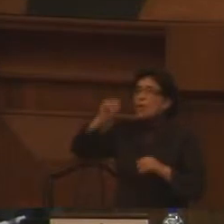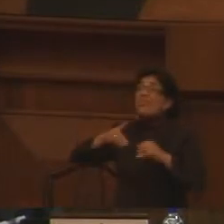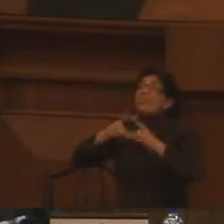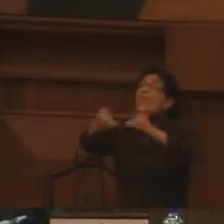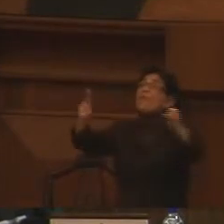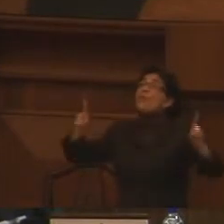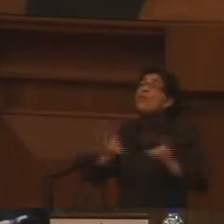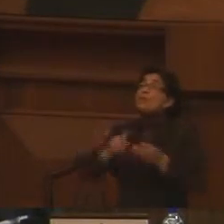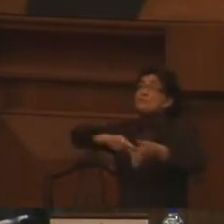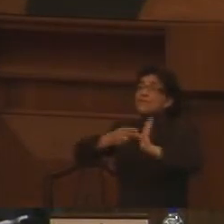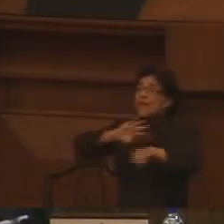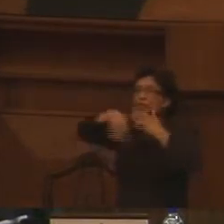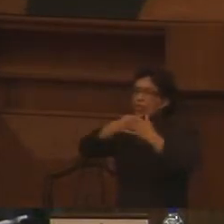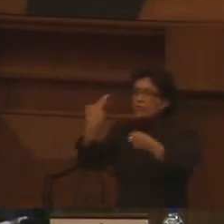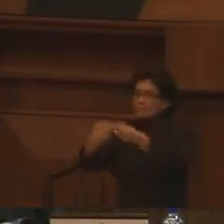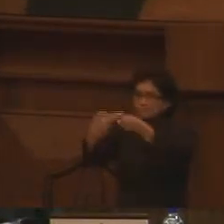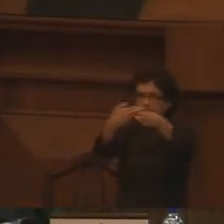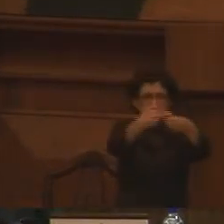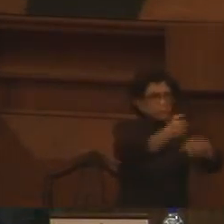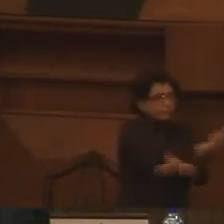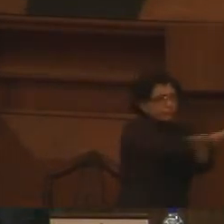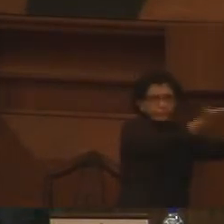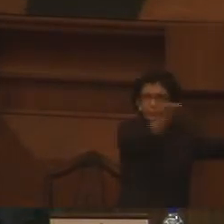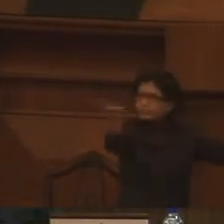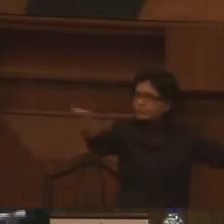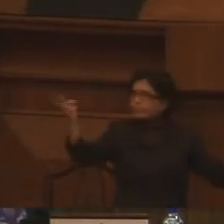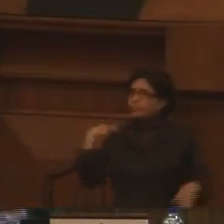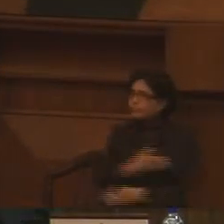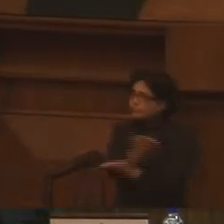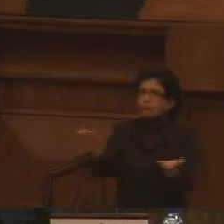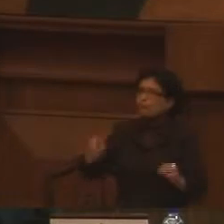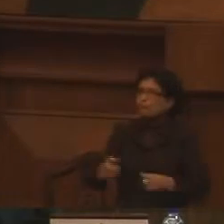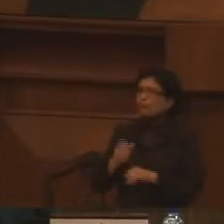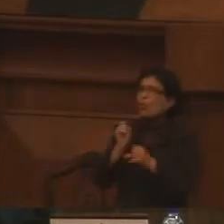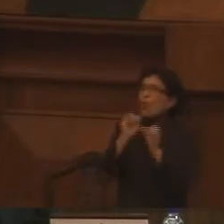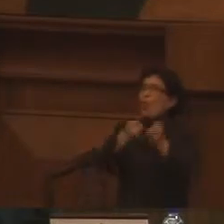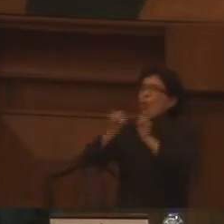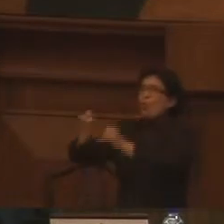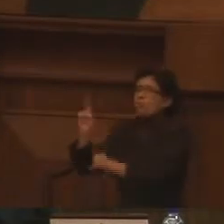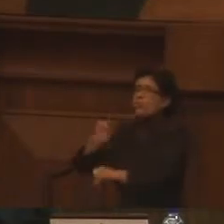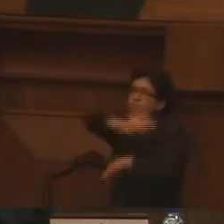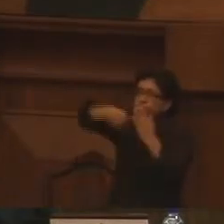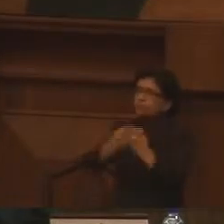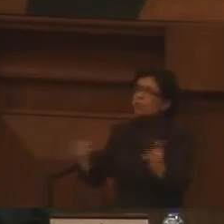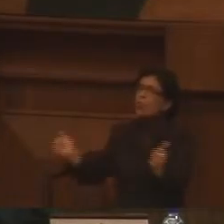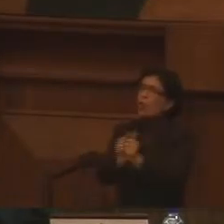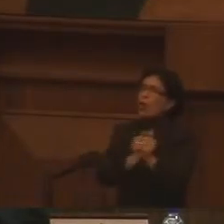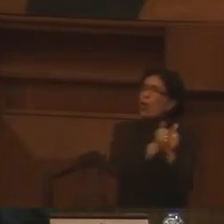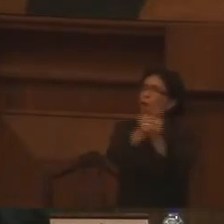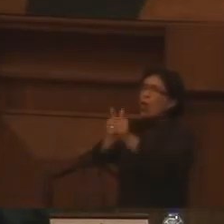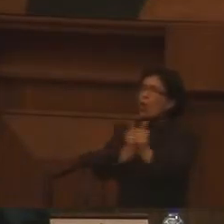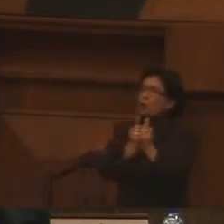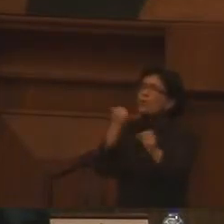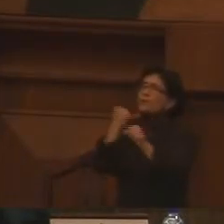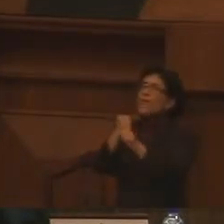participación popular. No debe llamarnos la atención que un minoritario grupo de negociantes